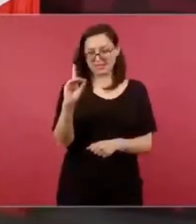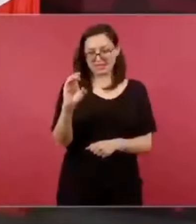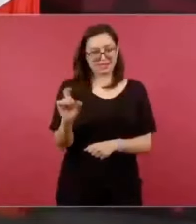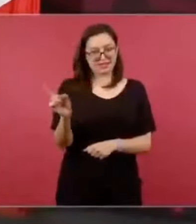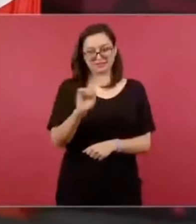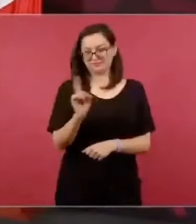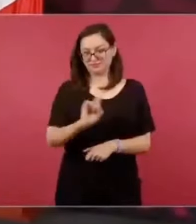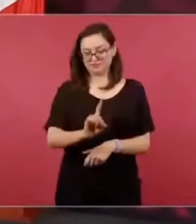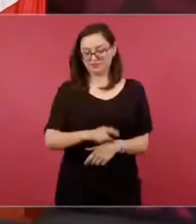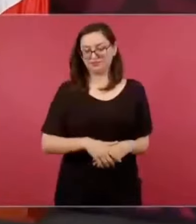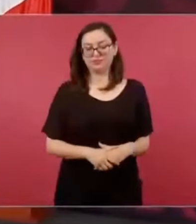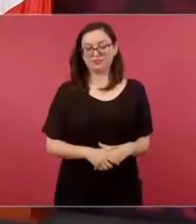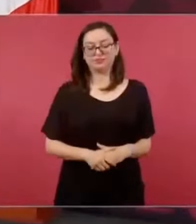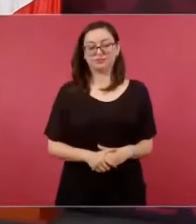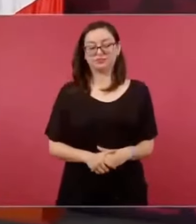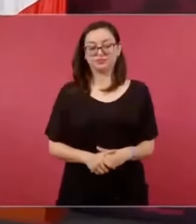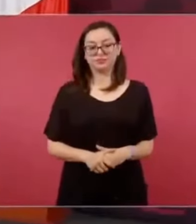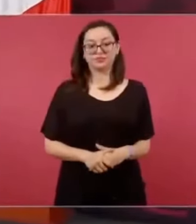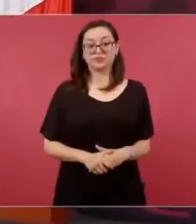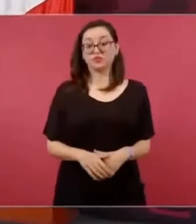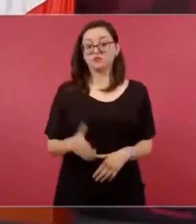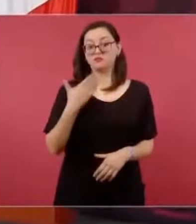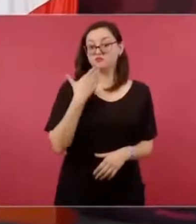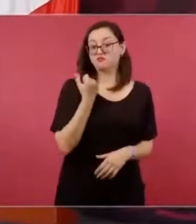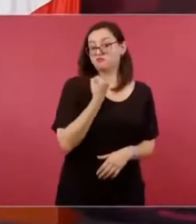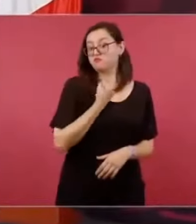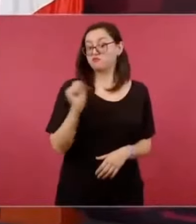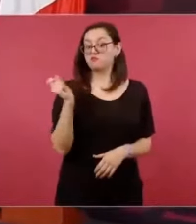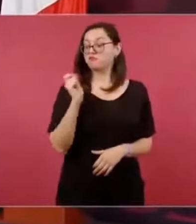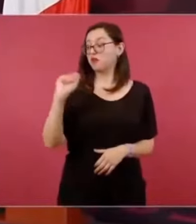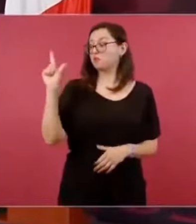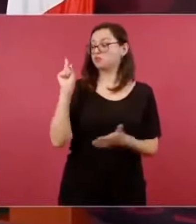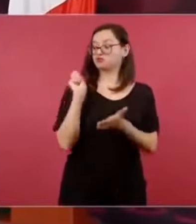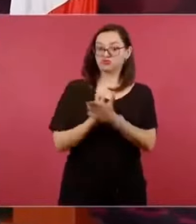No. No, es de los más famosos, de los más.